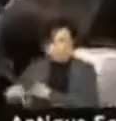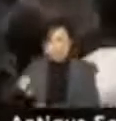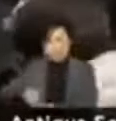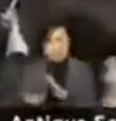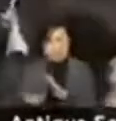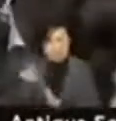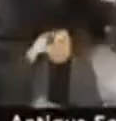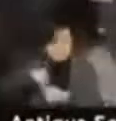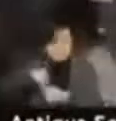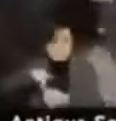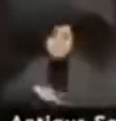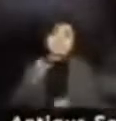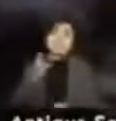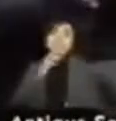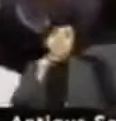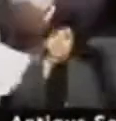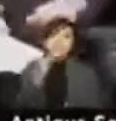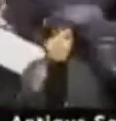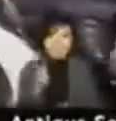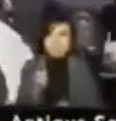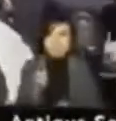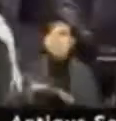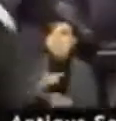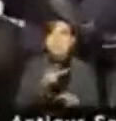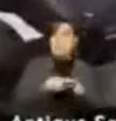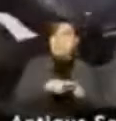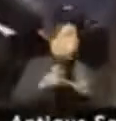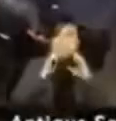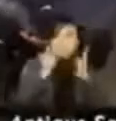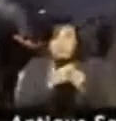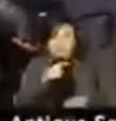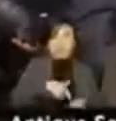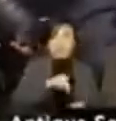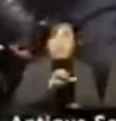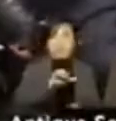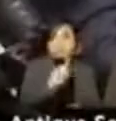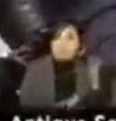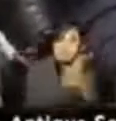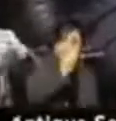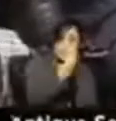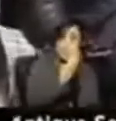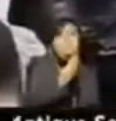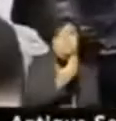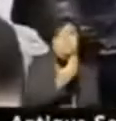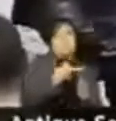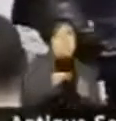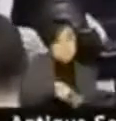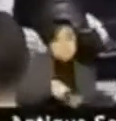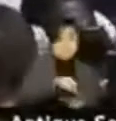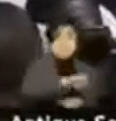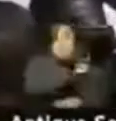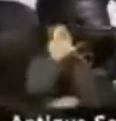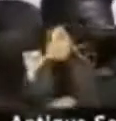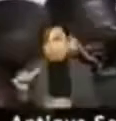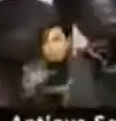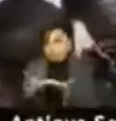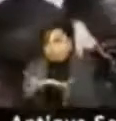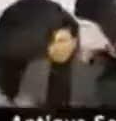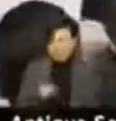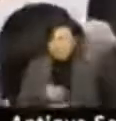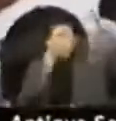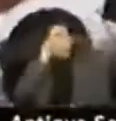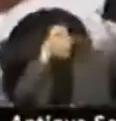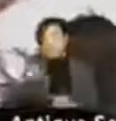entramado complejo implica que Morena tiene que negociar con poderes regionales, tiene que negociar con